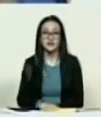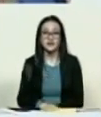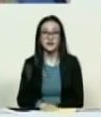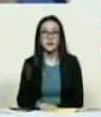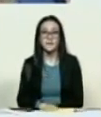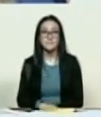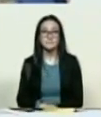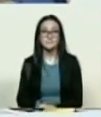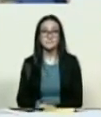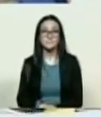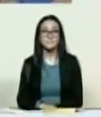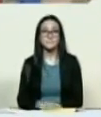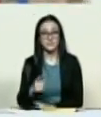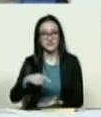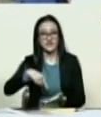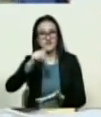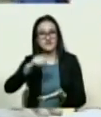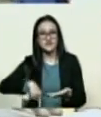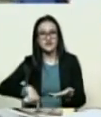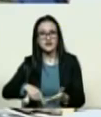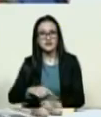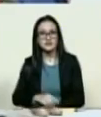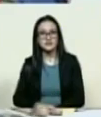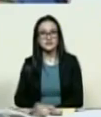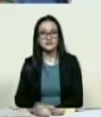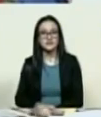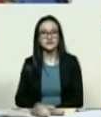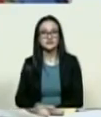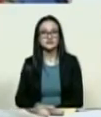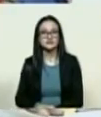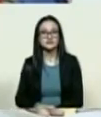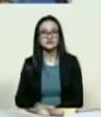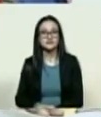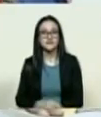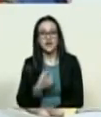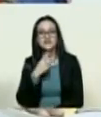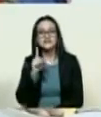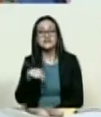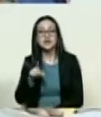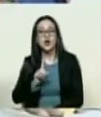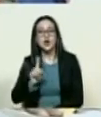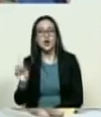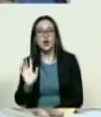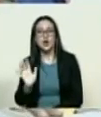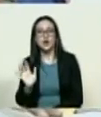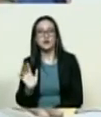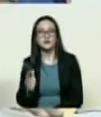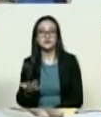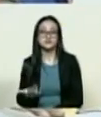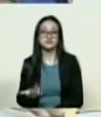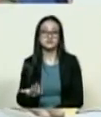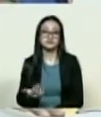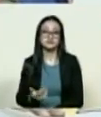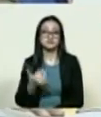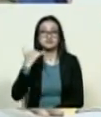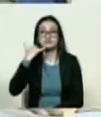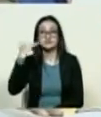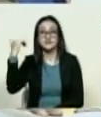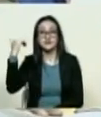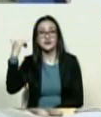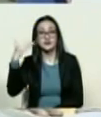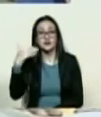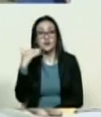¿Cómo lo vas a esconder? Si está su firma. ¿Ah? Y ahora diciendo un sí, pero no. Ahí es donde las llamadas al imperialismo, ¿eh? Tienen